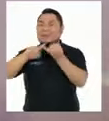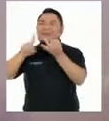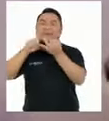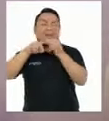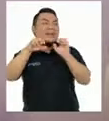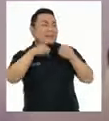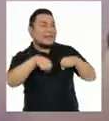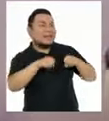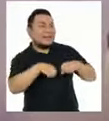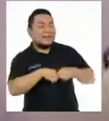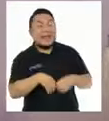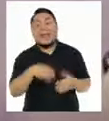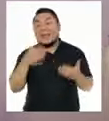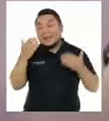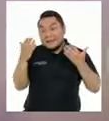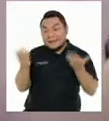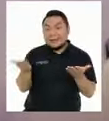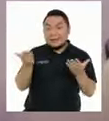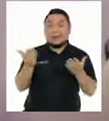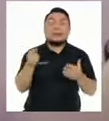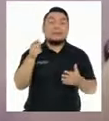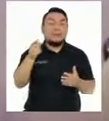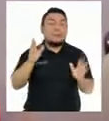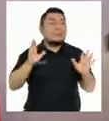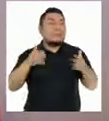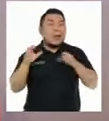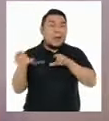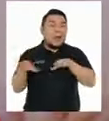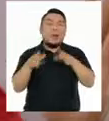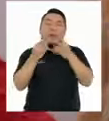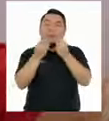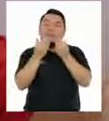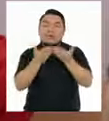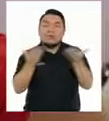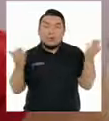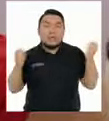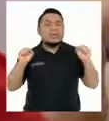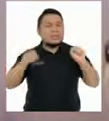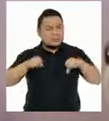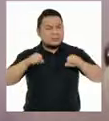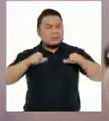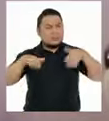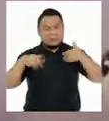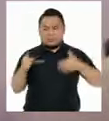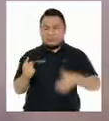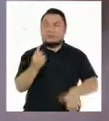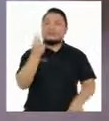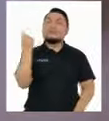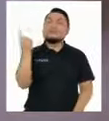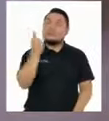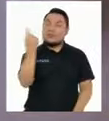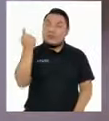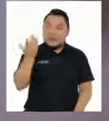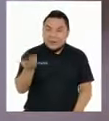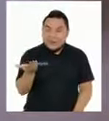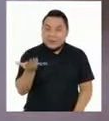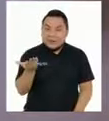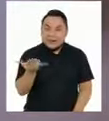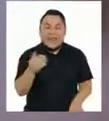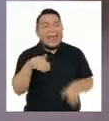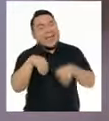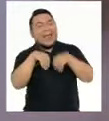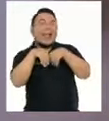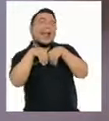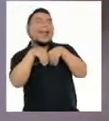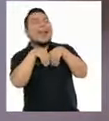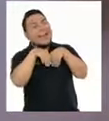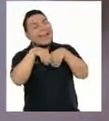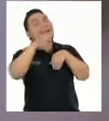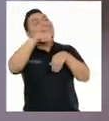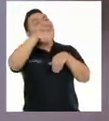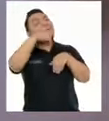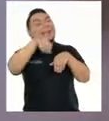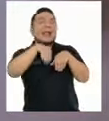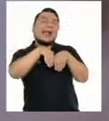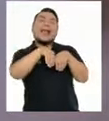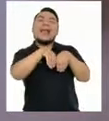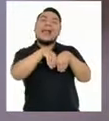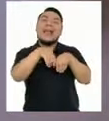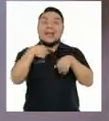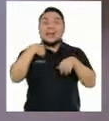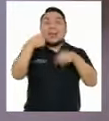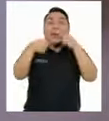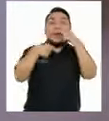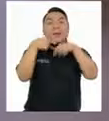Chancay. Sé que puedes hacer muchas cosas por ti solo. Sí, te